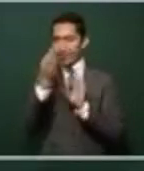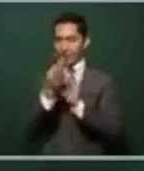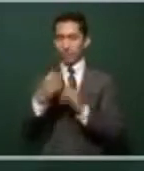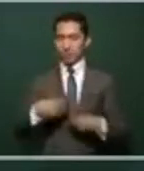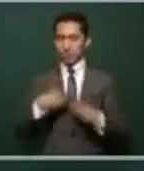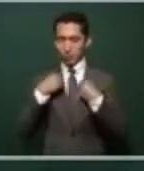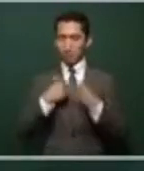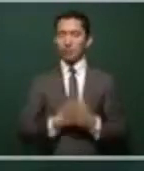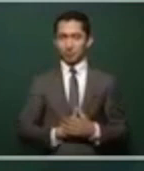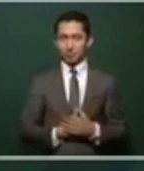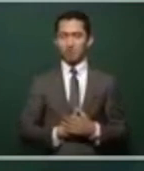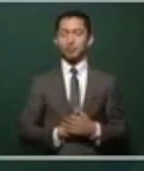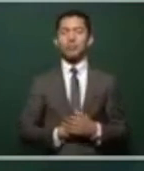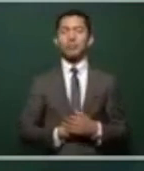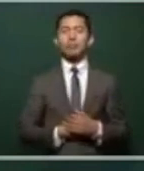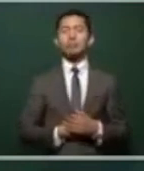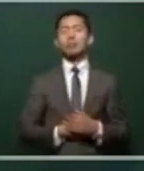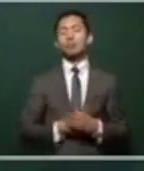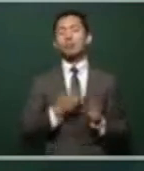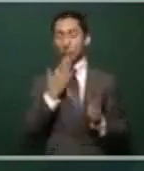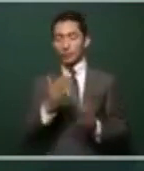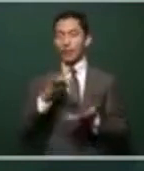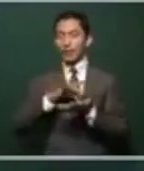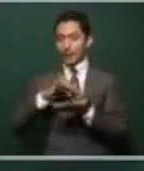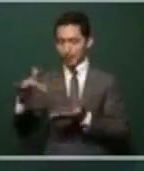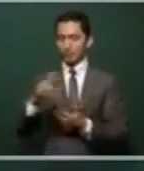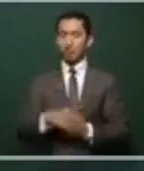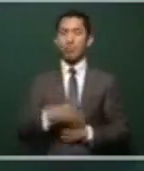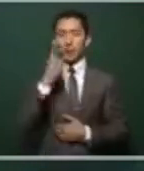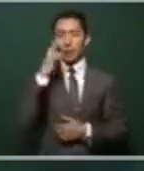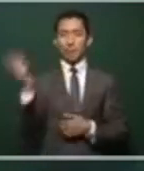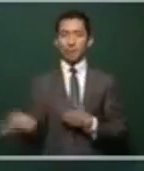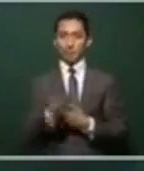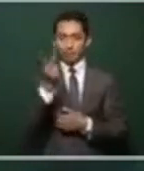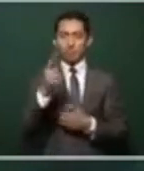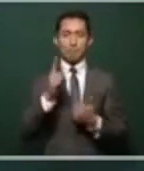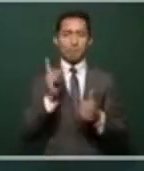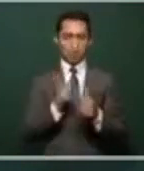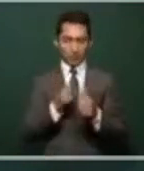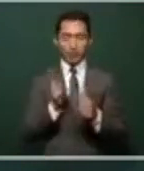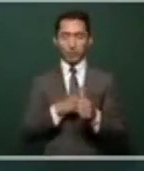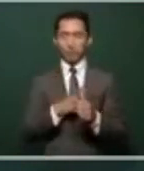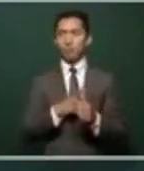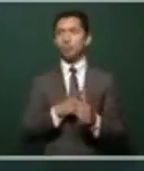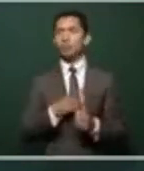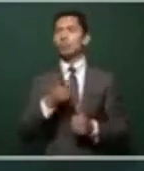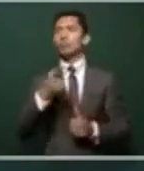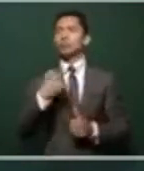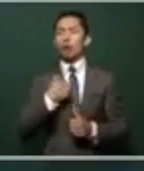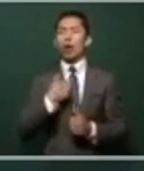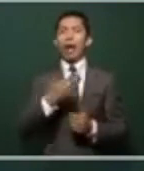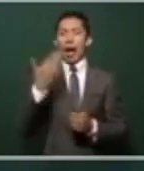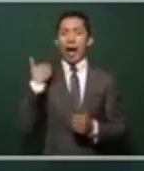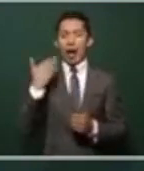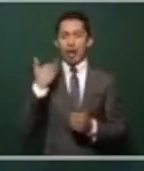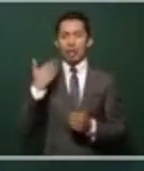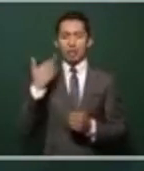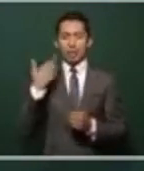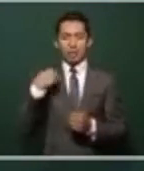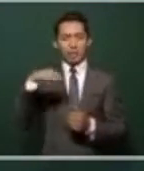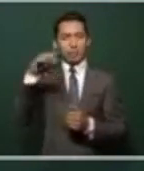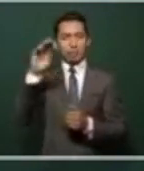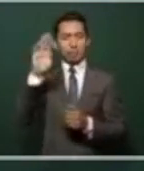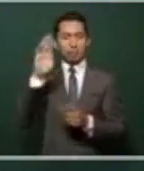sí, acerca de lo primero, fue un planteamiento que nos hizo el gobernador en la